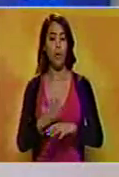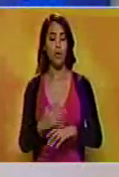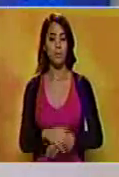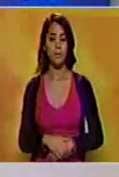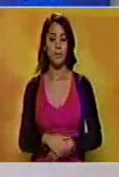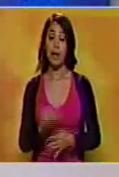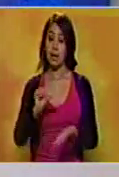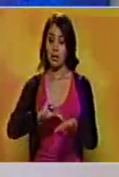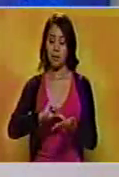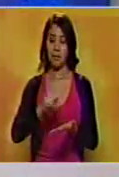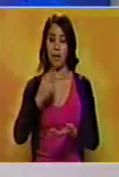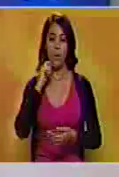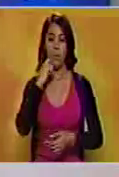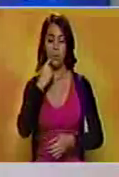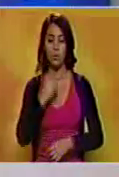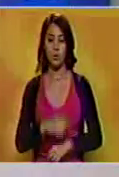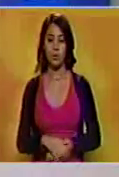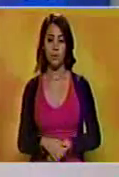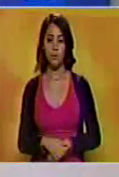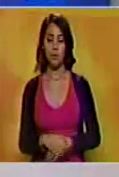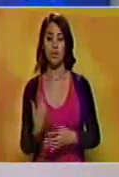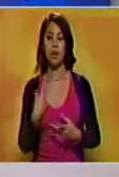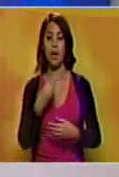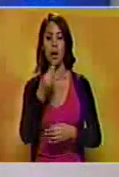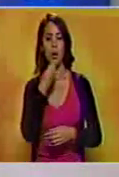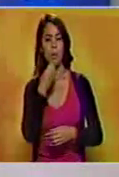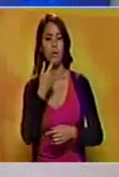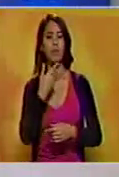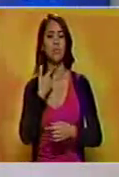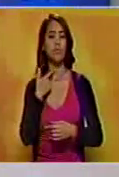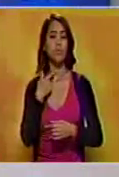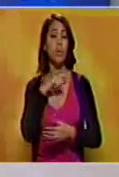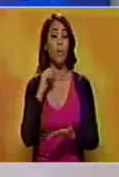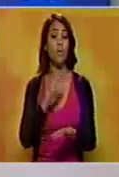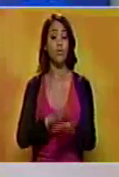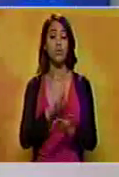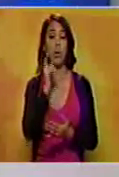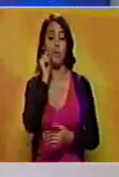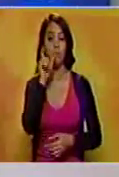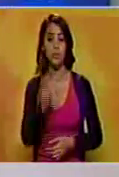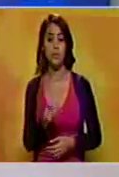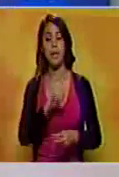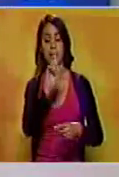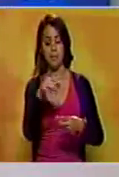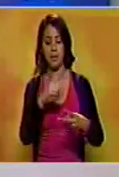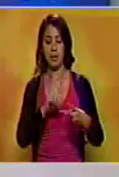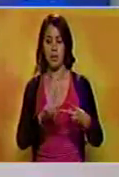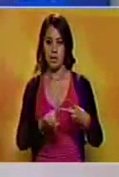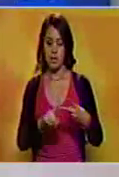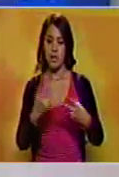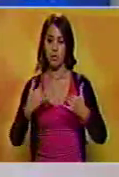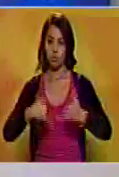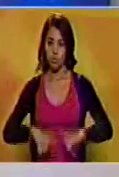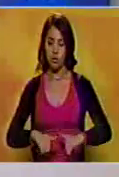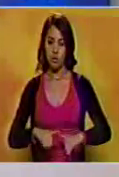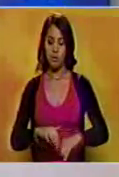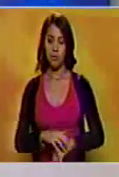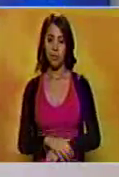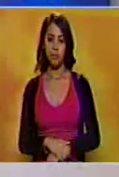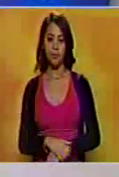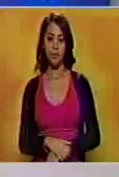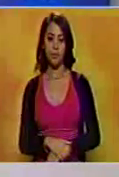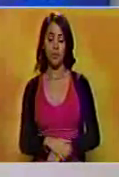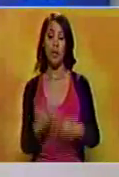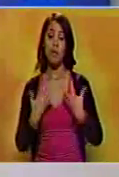no aclarara sobre el reciente envenenamiento del ex espía Sergei Skripal y su hija con un agente nervioso de fabricación